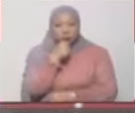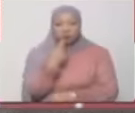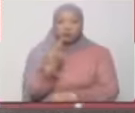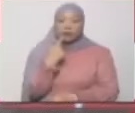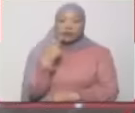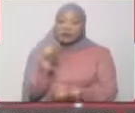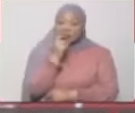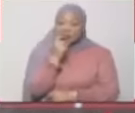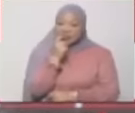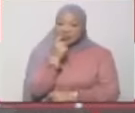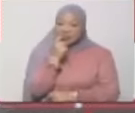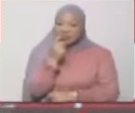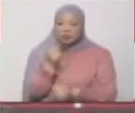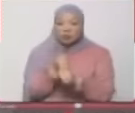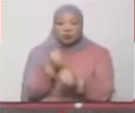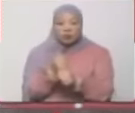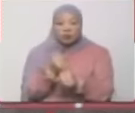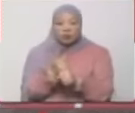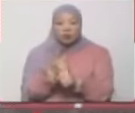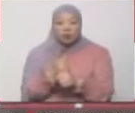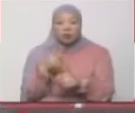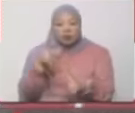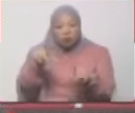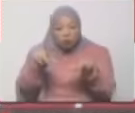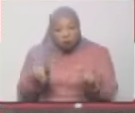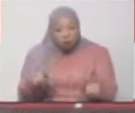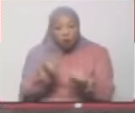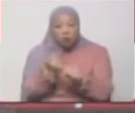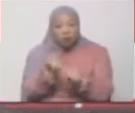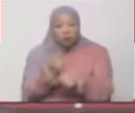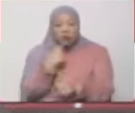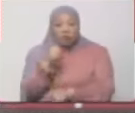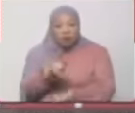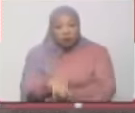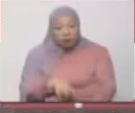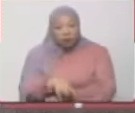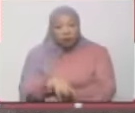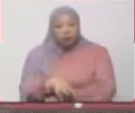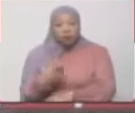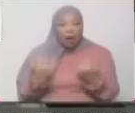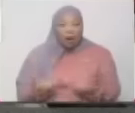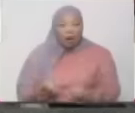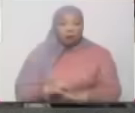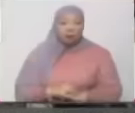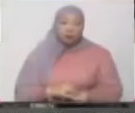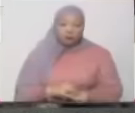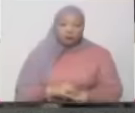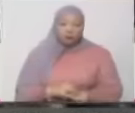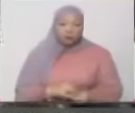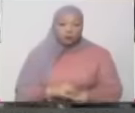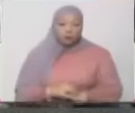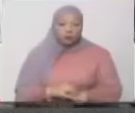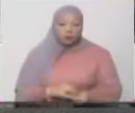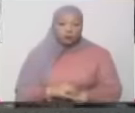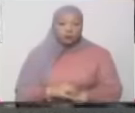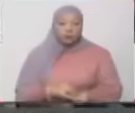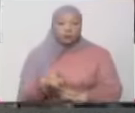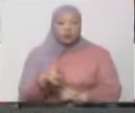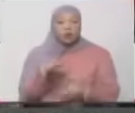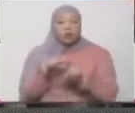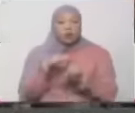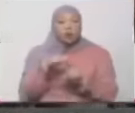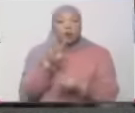verdes es donde se prueba, en las duras, ¿verdad? Y las hemos probado. Hemos probado circunstancias. Yo